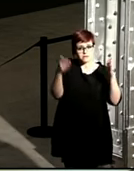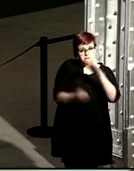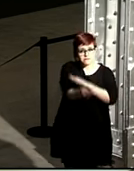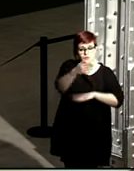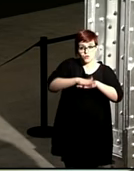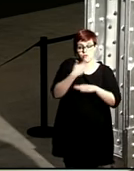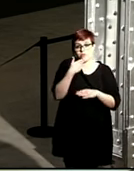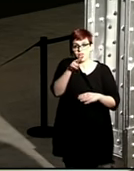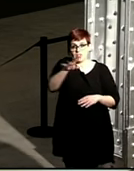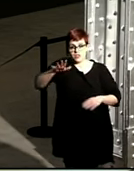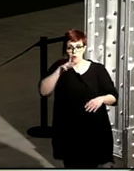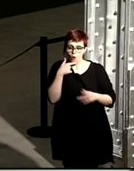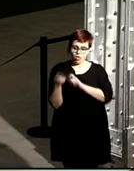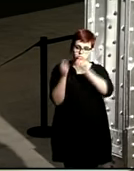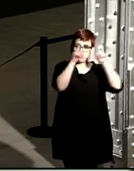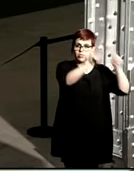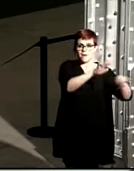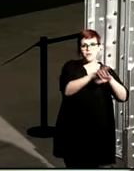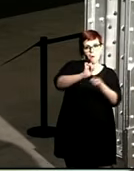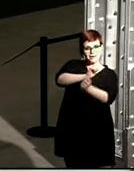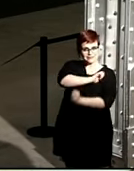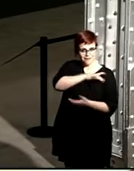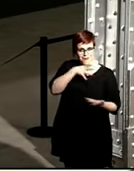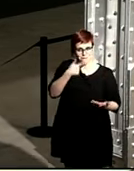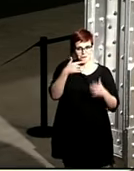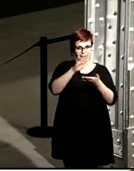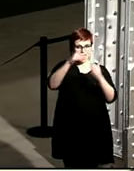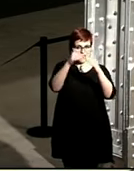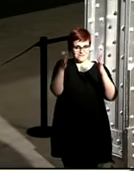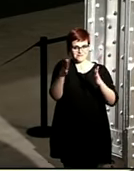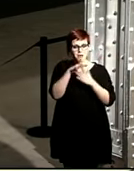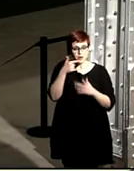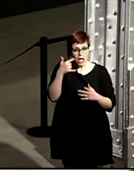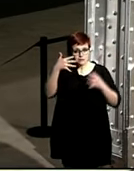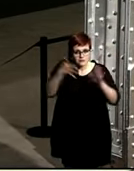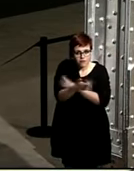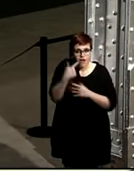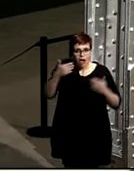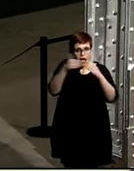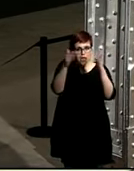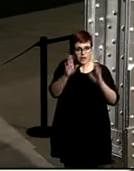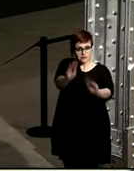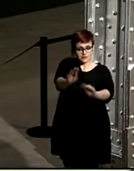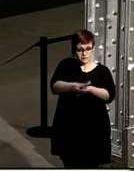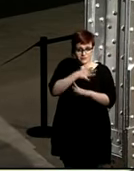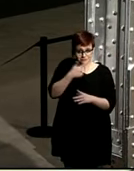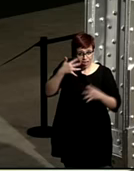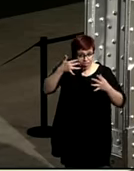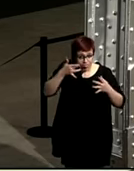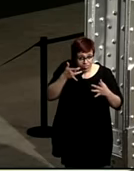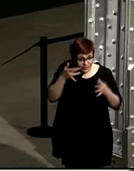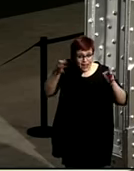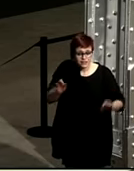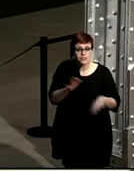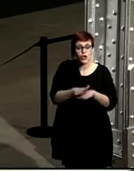25 años, que ahora ya no es nuestra casa, pero nos la han dejado. Pero pudiste recuperar el escenario auténtico de tu casa. Sí, de hecho la casa que sale, tanto